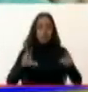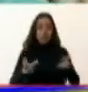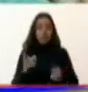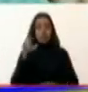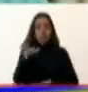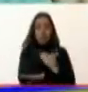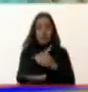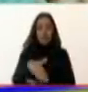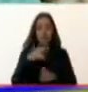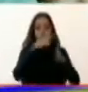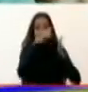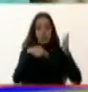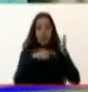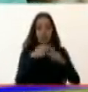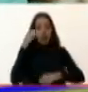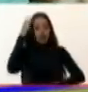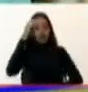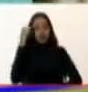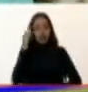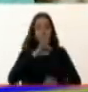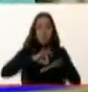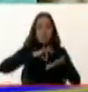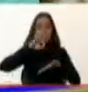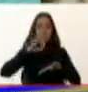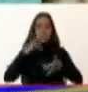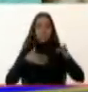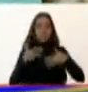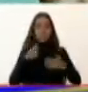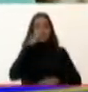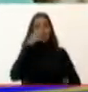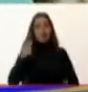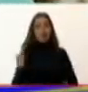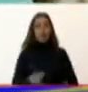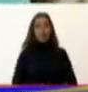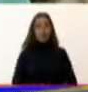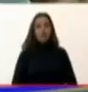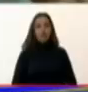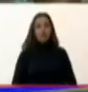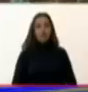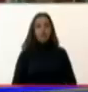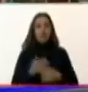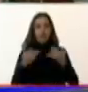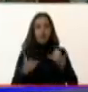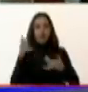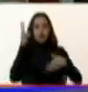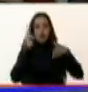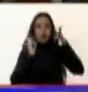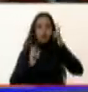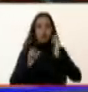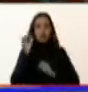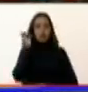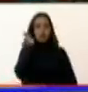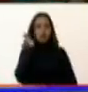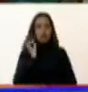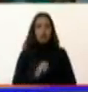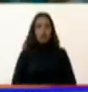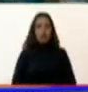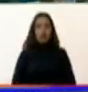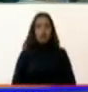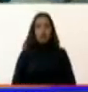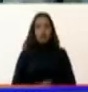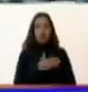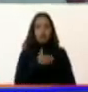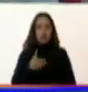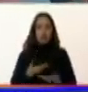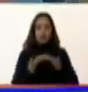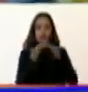el alma y en el sentimiento de los pueblos. Vamos a escuchar a unas mujeres. Yo quiero darle